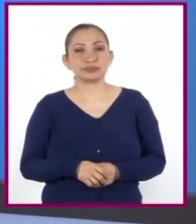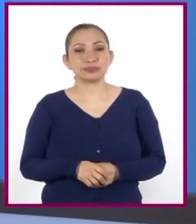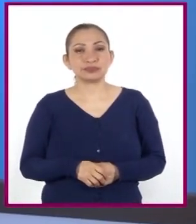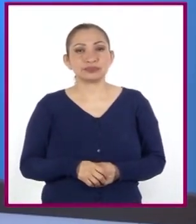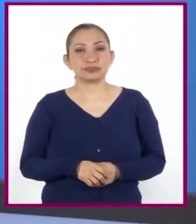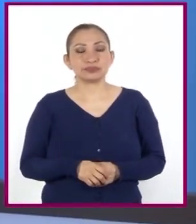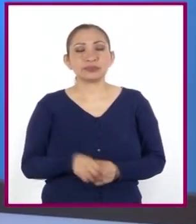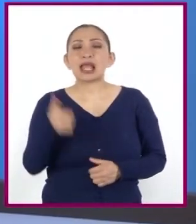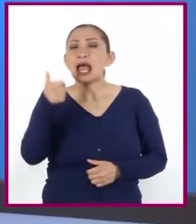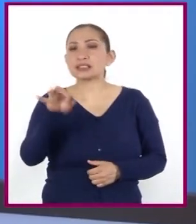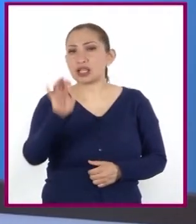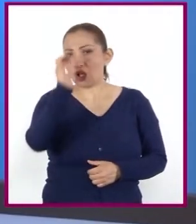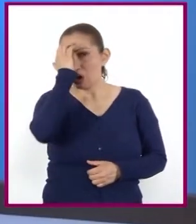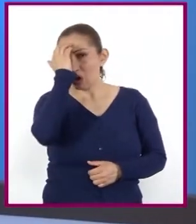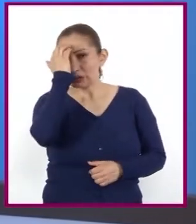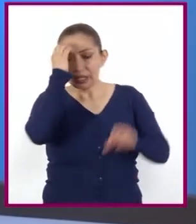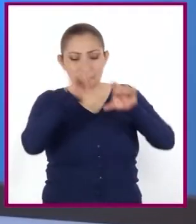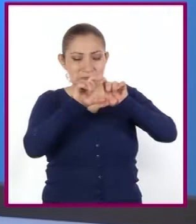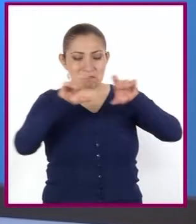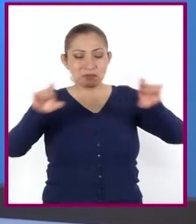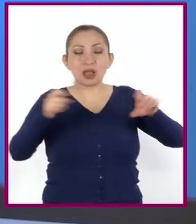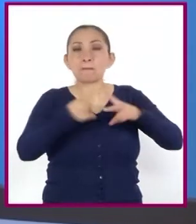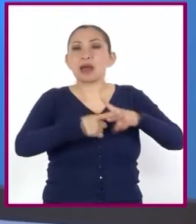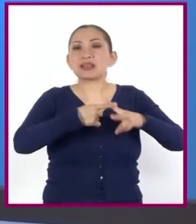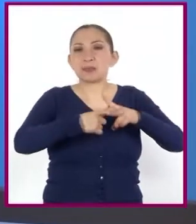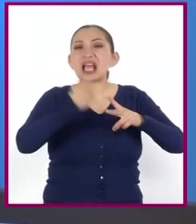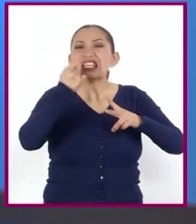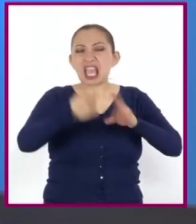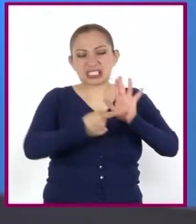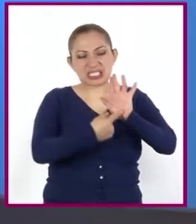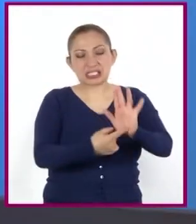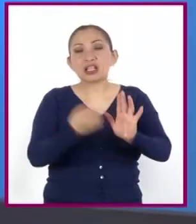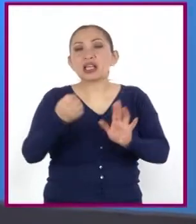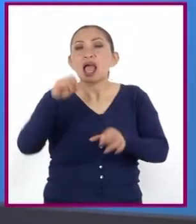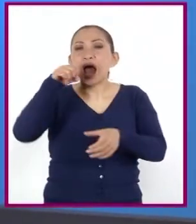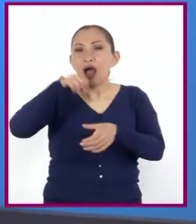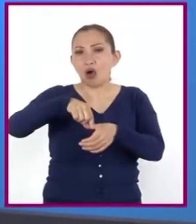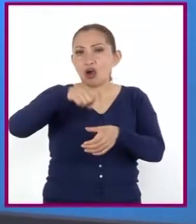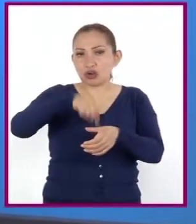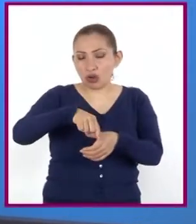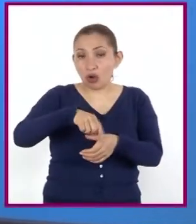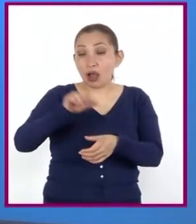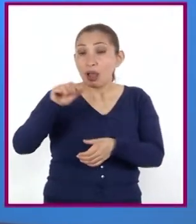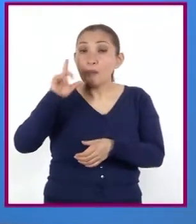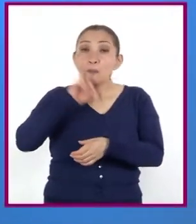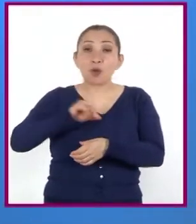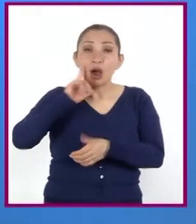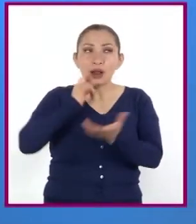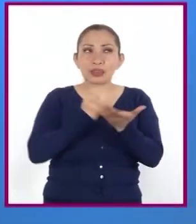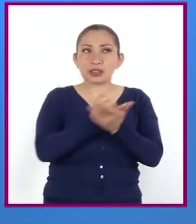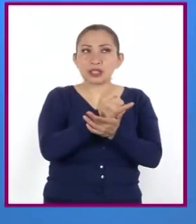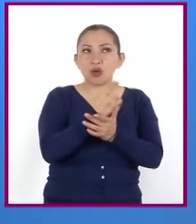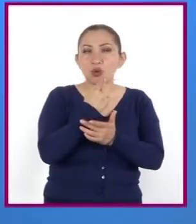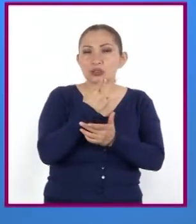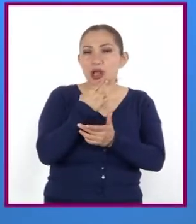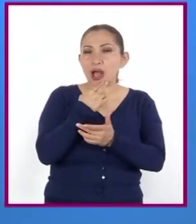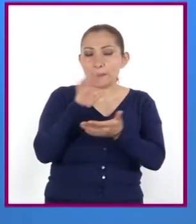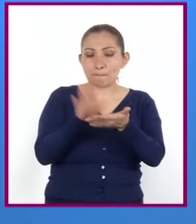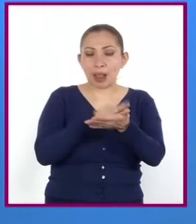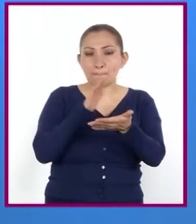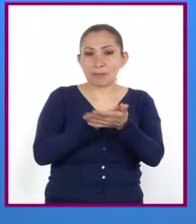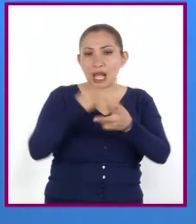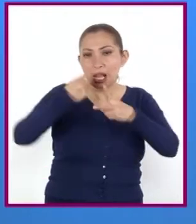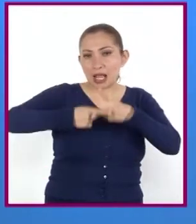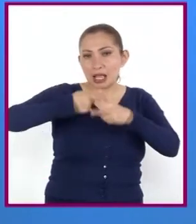De este modo, conociendo la expresión matemática que representa el ahorro, Alejandra decide utilizar una hoja de